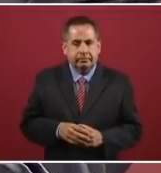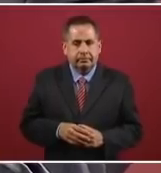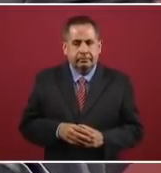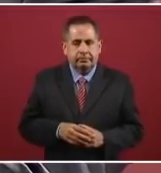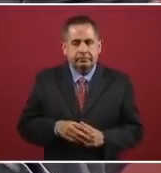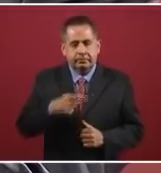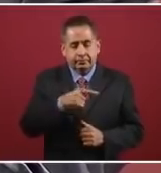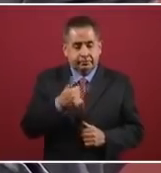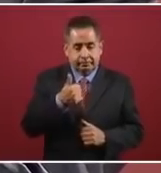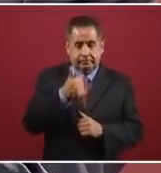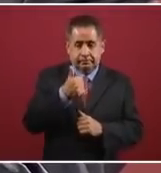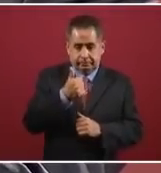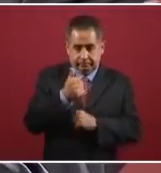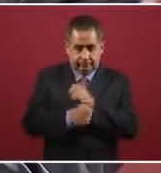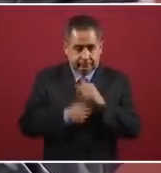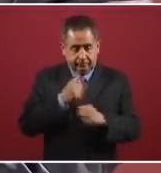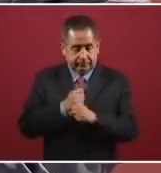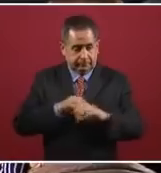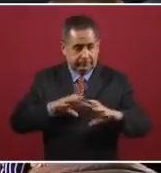en 6 años 12.